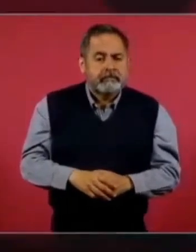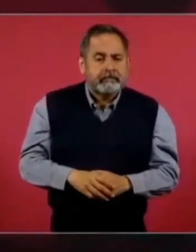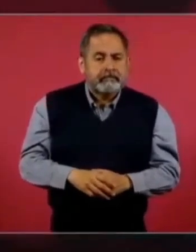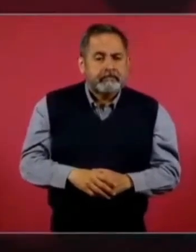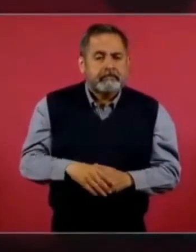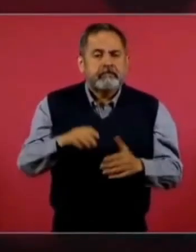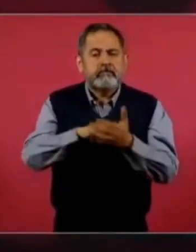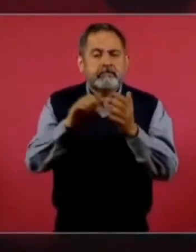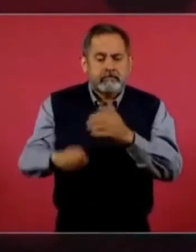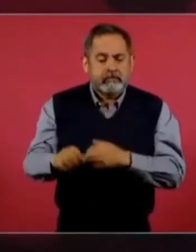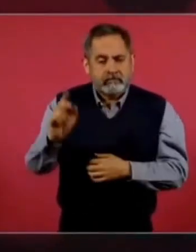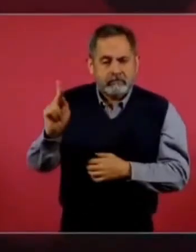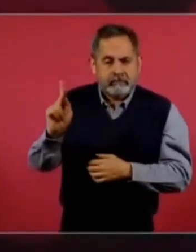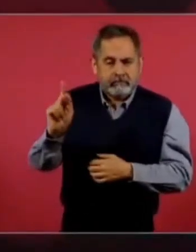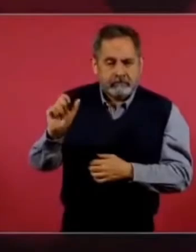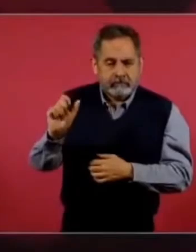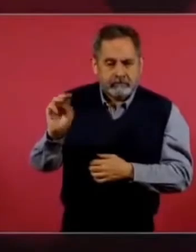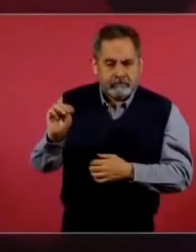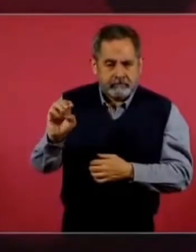Petróleos Mexicanos.